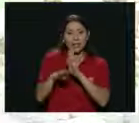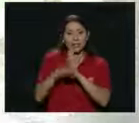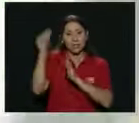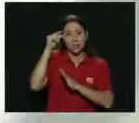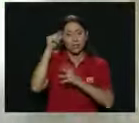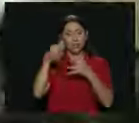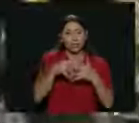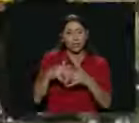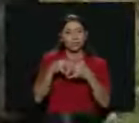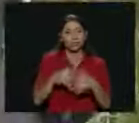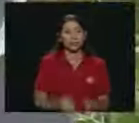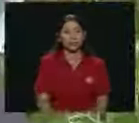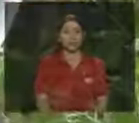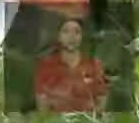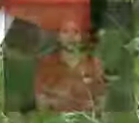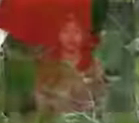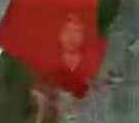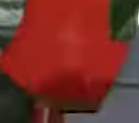Unidos.